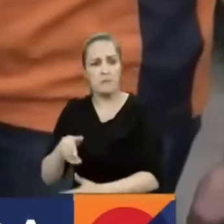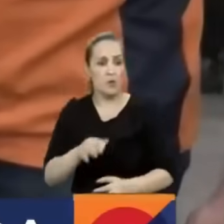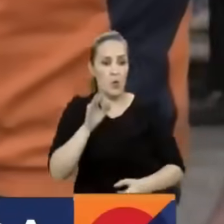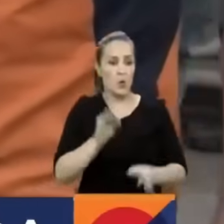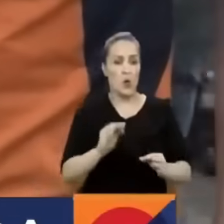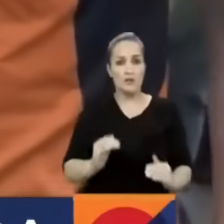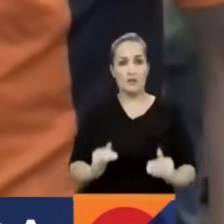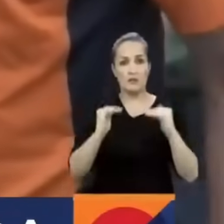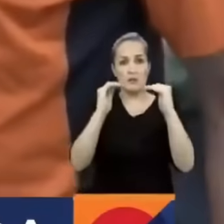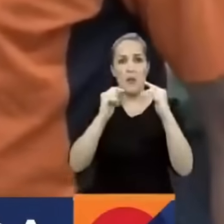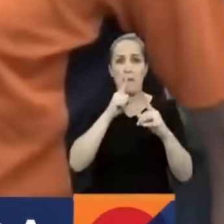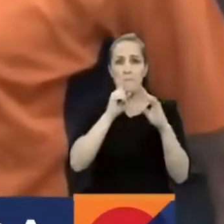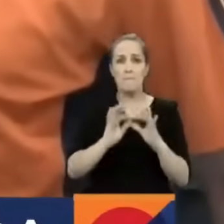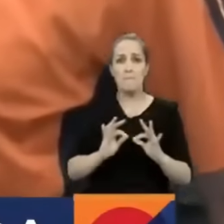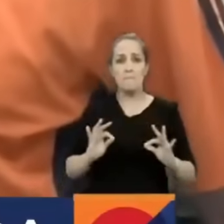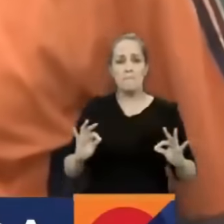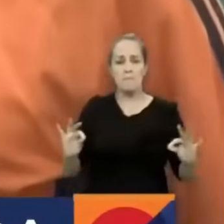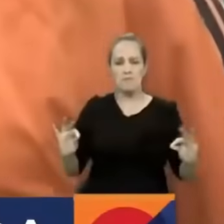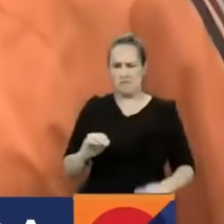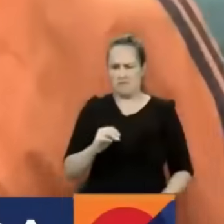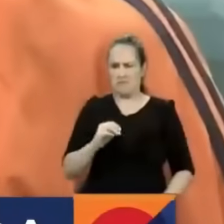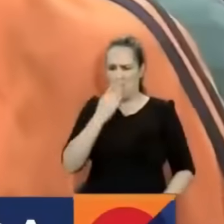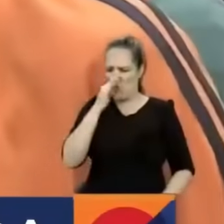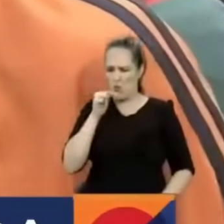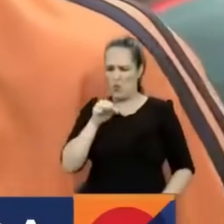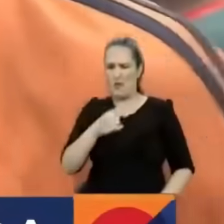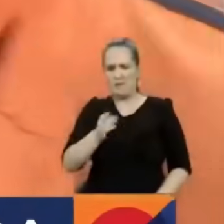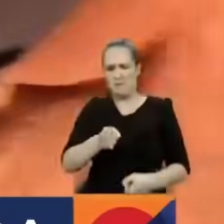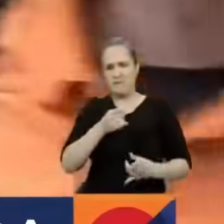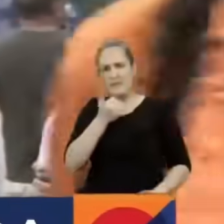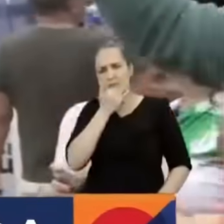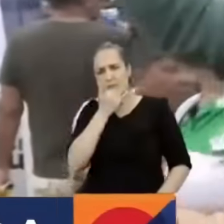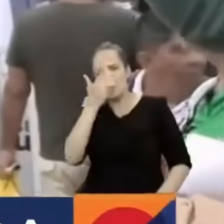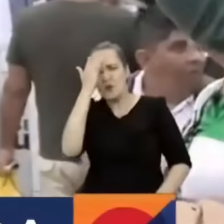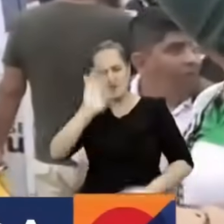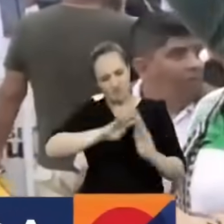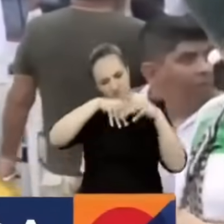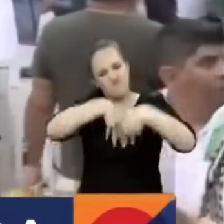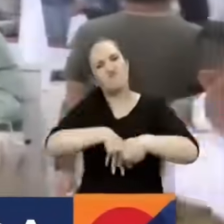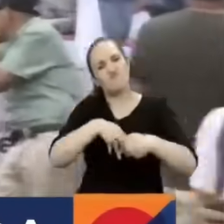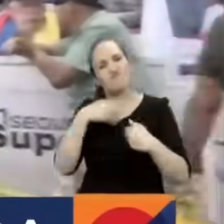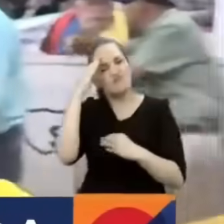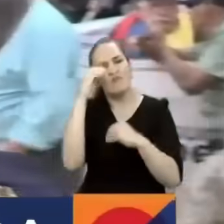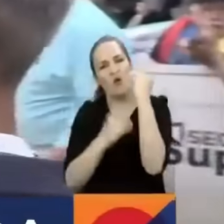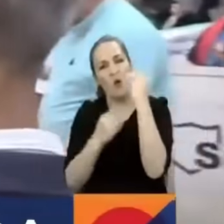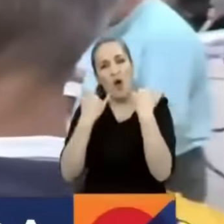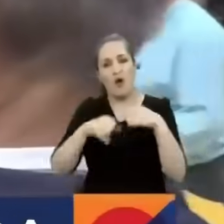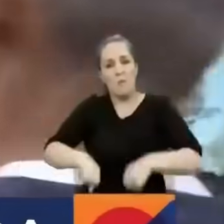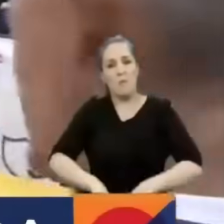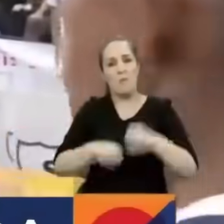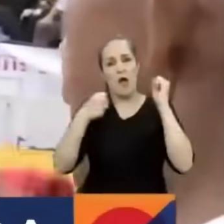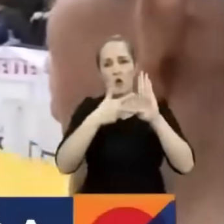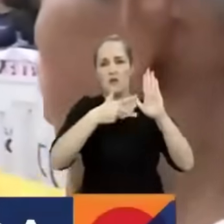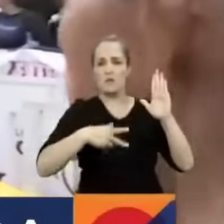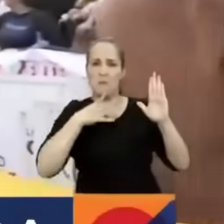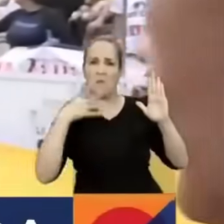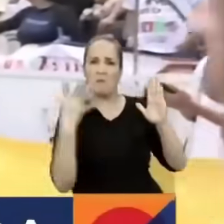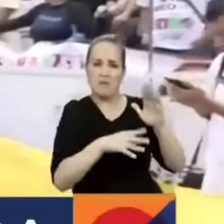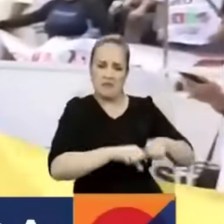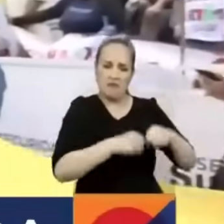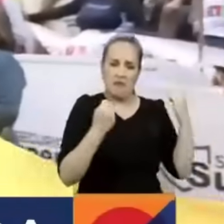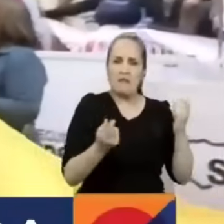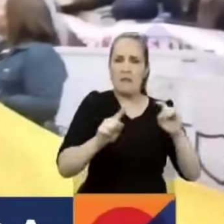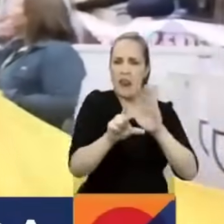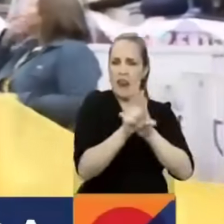hace un silencio sospechoso. Entonces nosotros estamos protestando porque consideramos que se está violando la Constitución, la